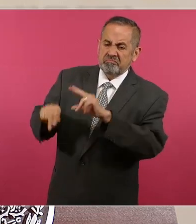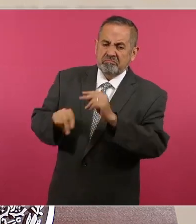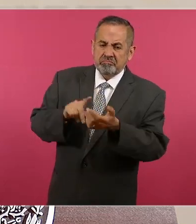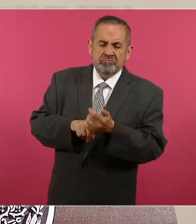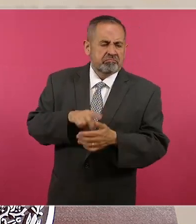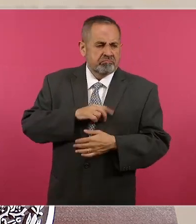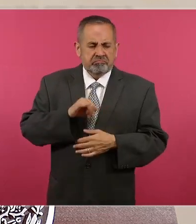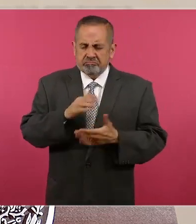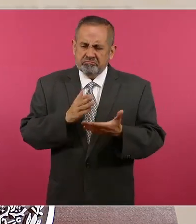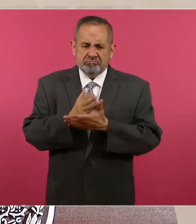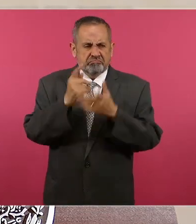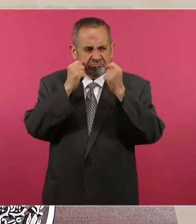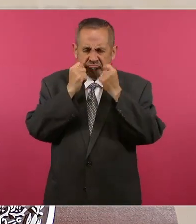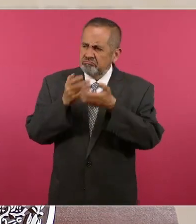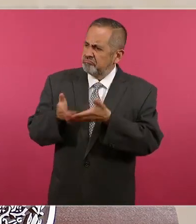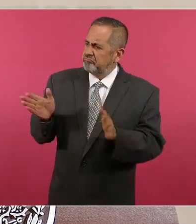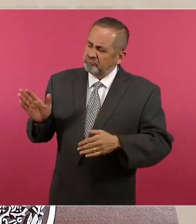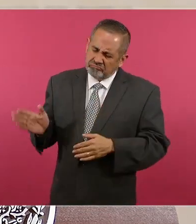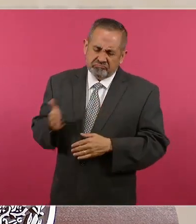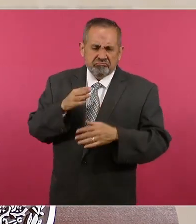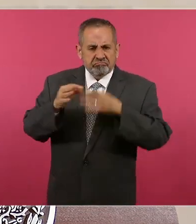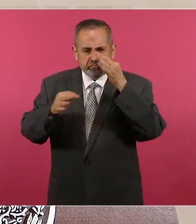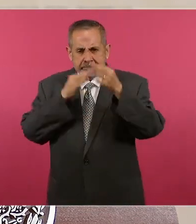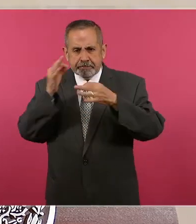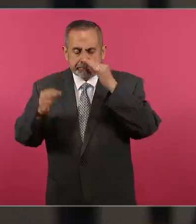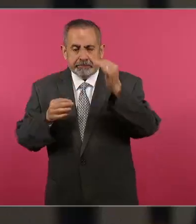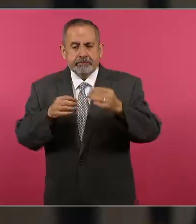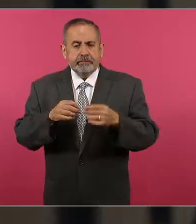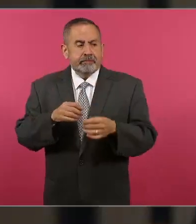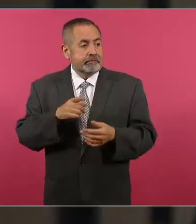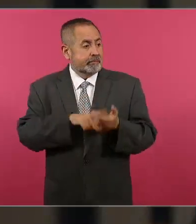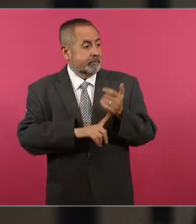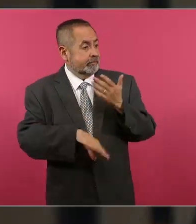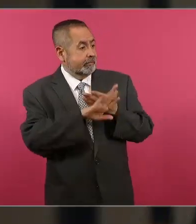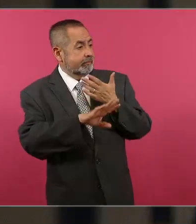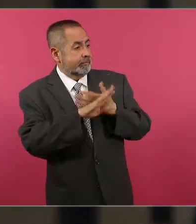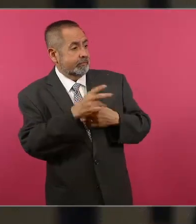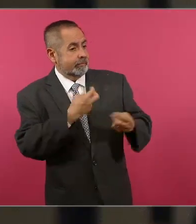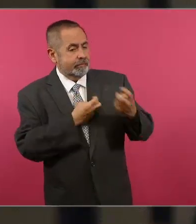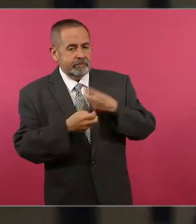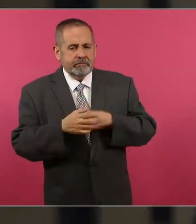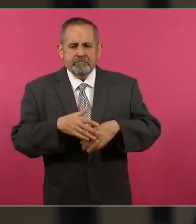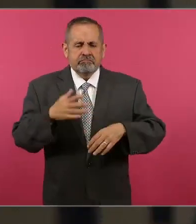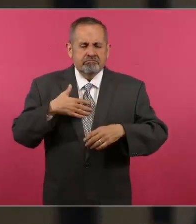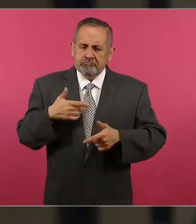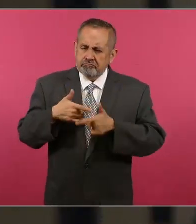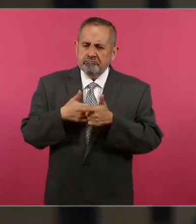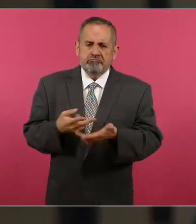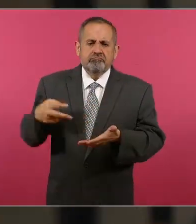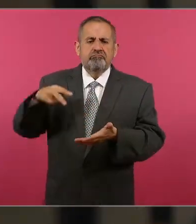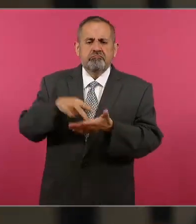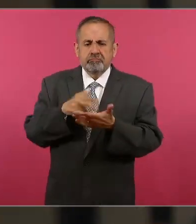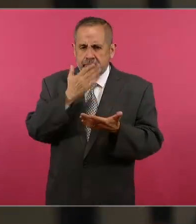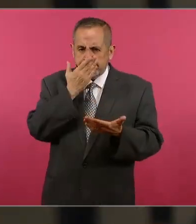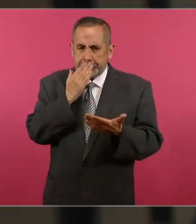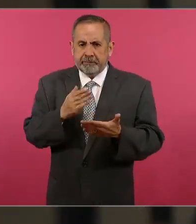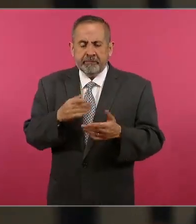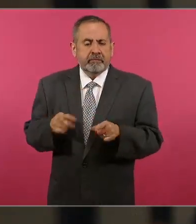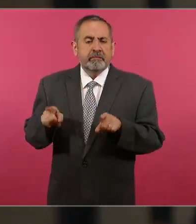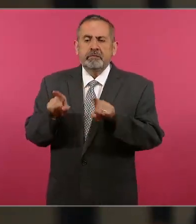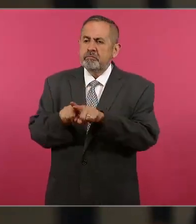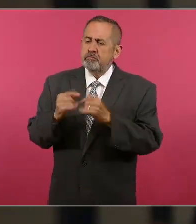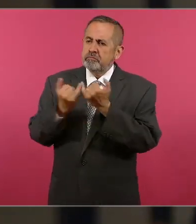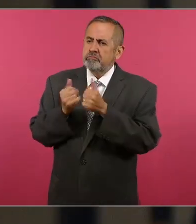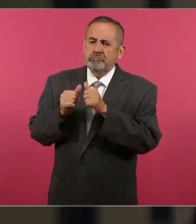sí, me valió. Y eso fue lo que más me reprocharon. Así que aquí estoy y estoy al mismo tiempo que está usted